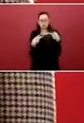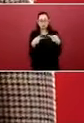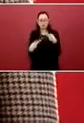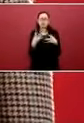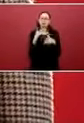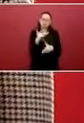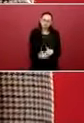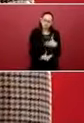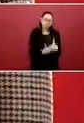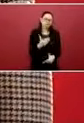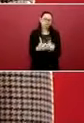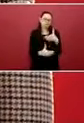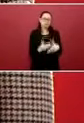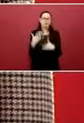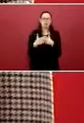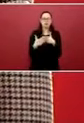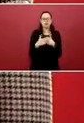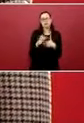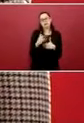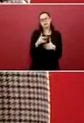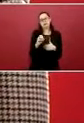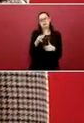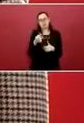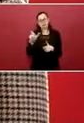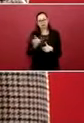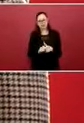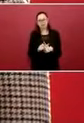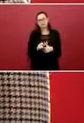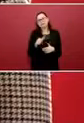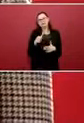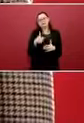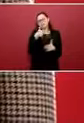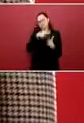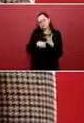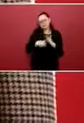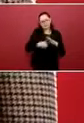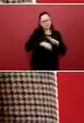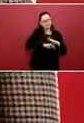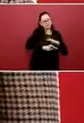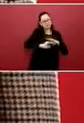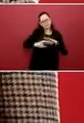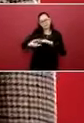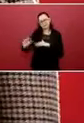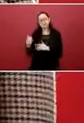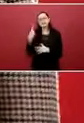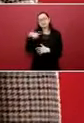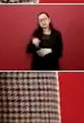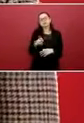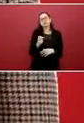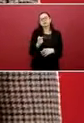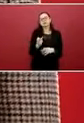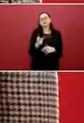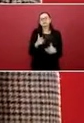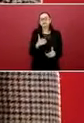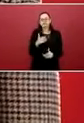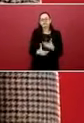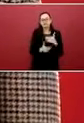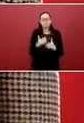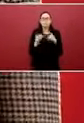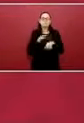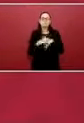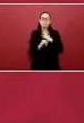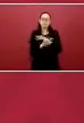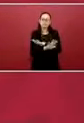procesando, será a través de CEPOMEX como se envíe esta cédula, y conforme se van incorporando vamos a ir enviando esta